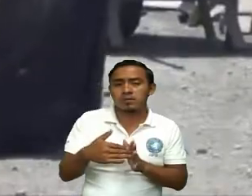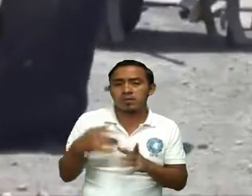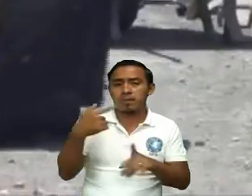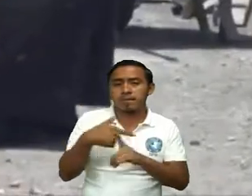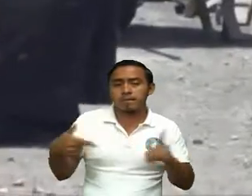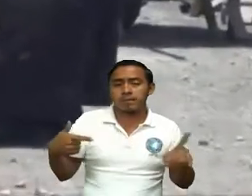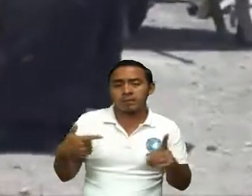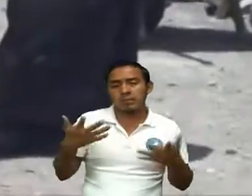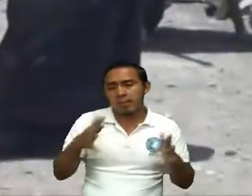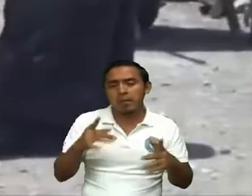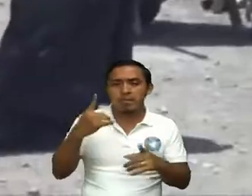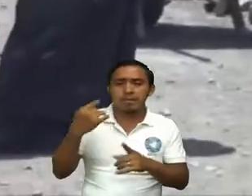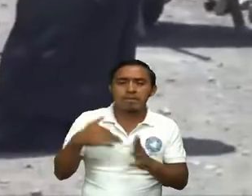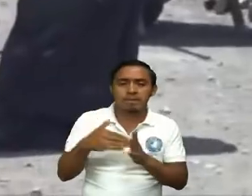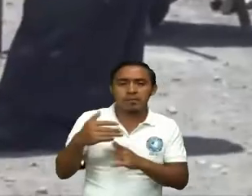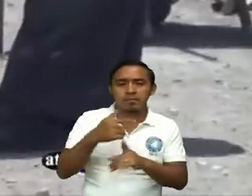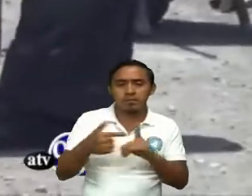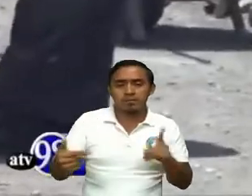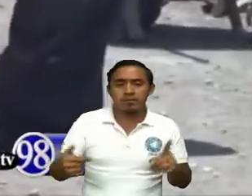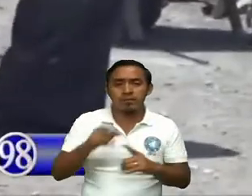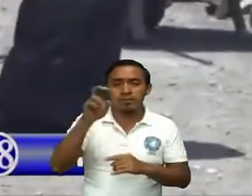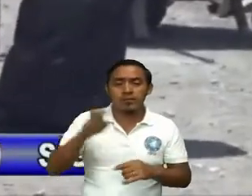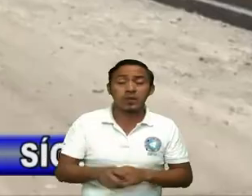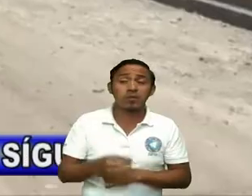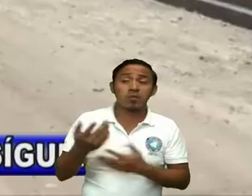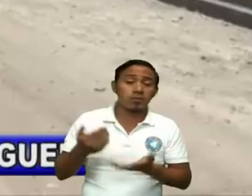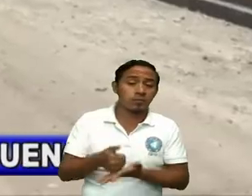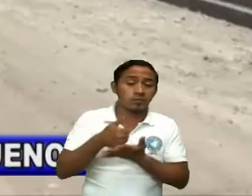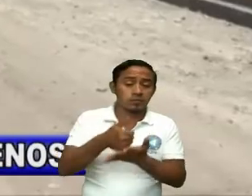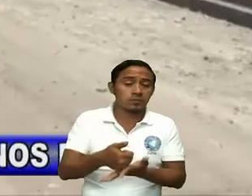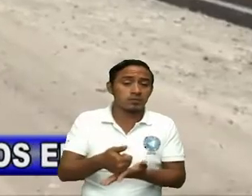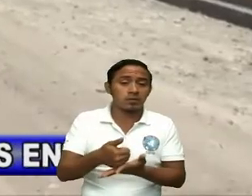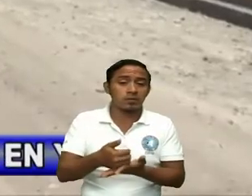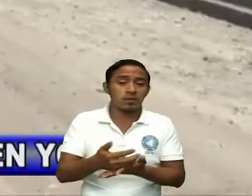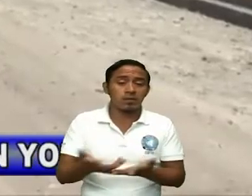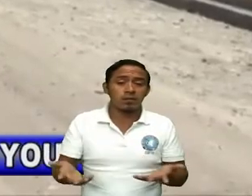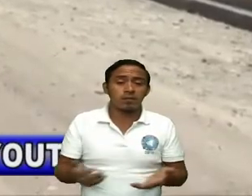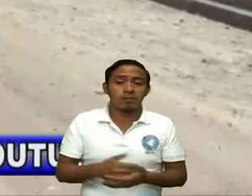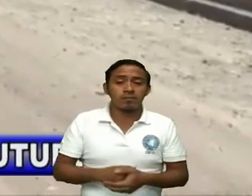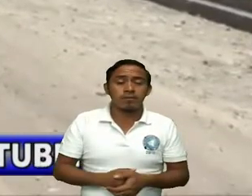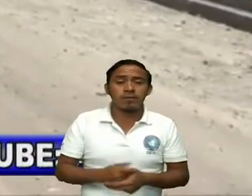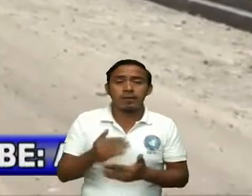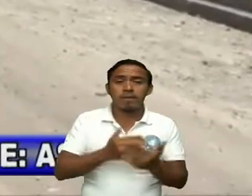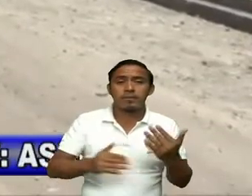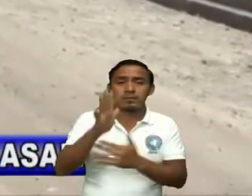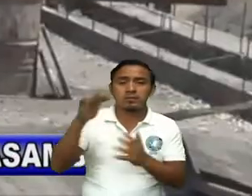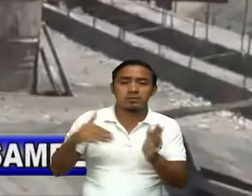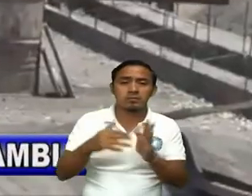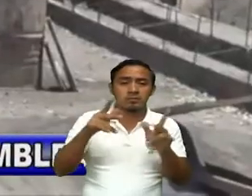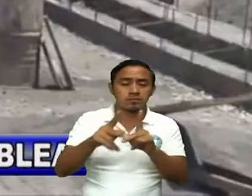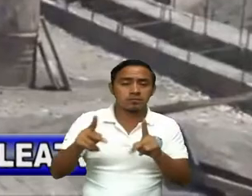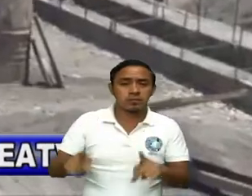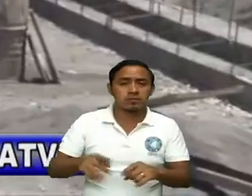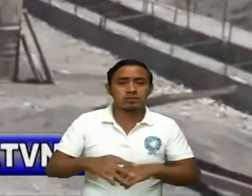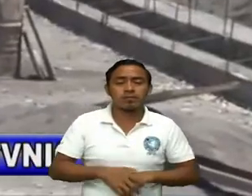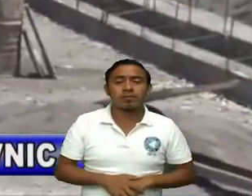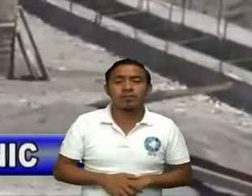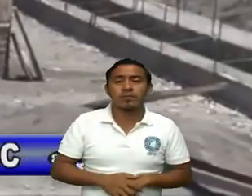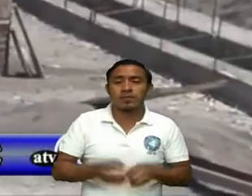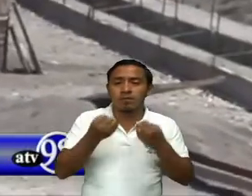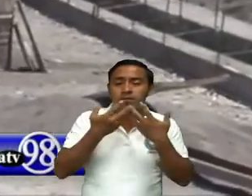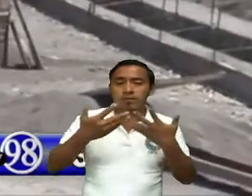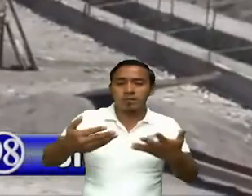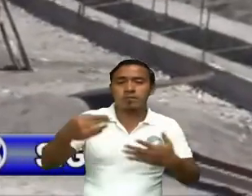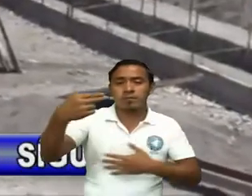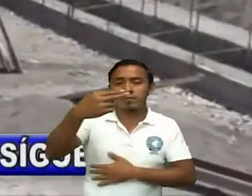1,5 millones aproximadamente, beneficiando a una cantidad de más de 5,000 personas. Desde el municipio de